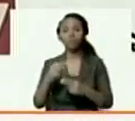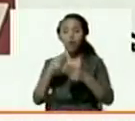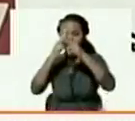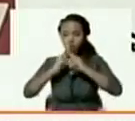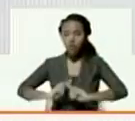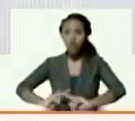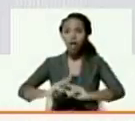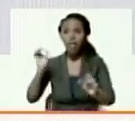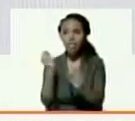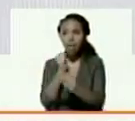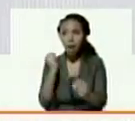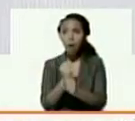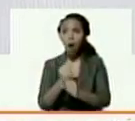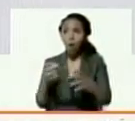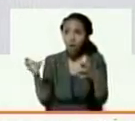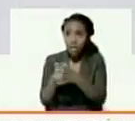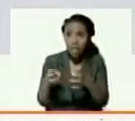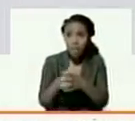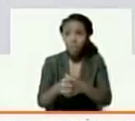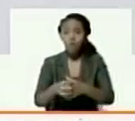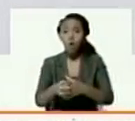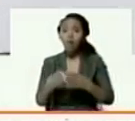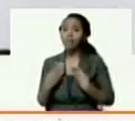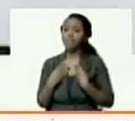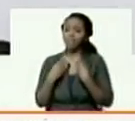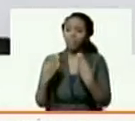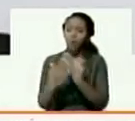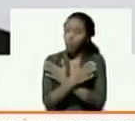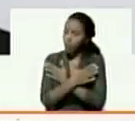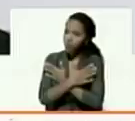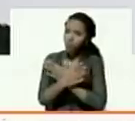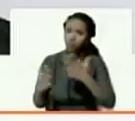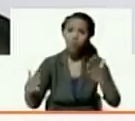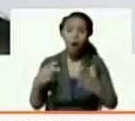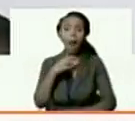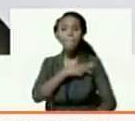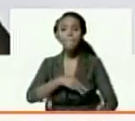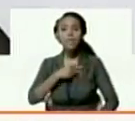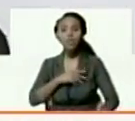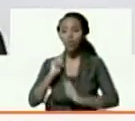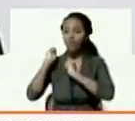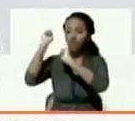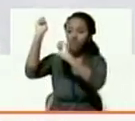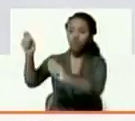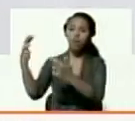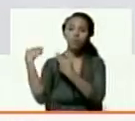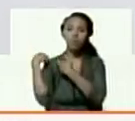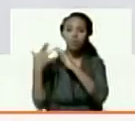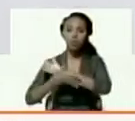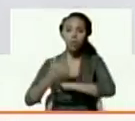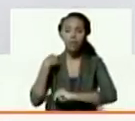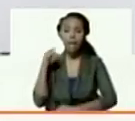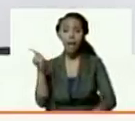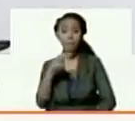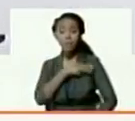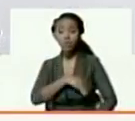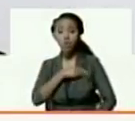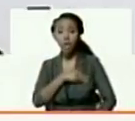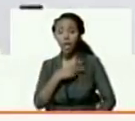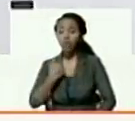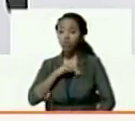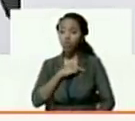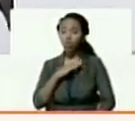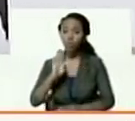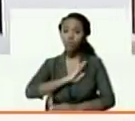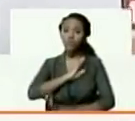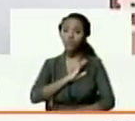el trabajo de entrega a la misión asignada. Y una de las misiones que hemos tenido nosotros ha